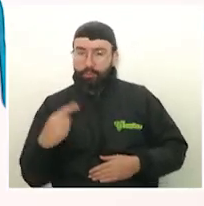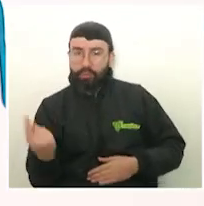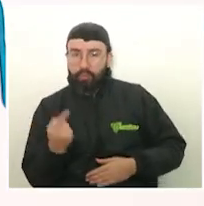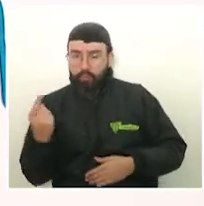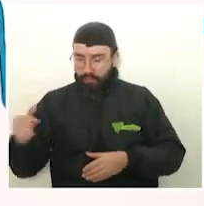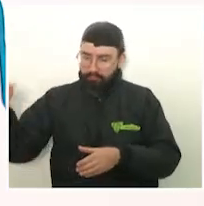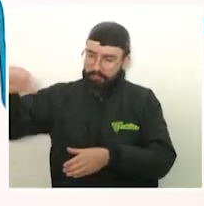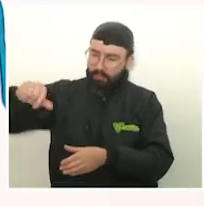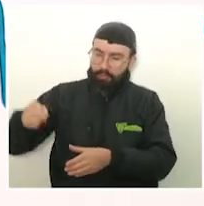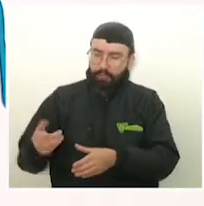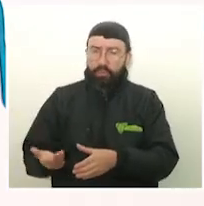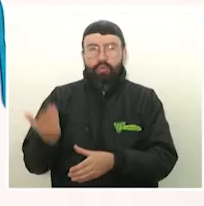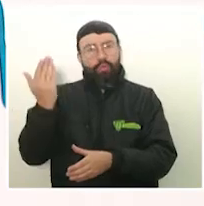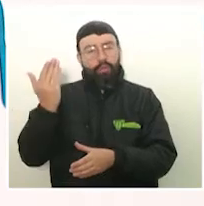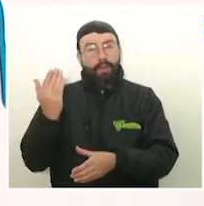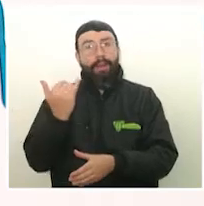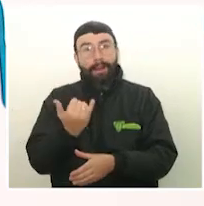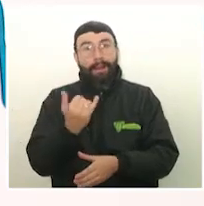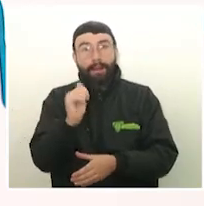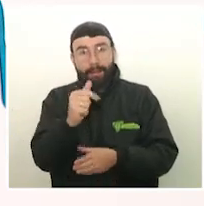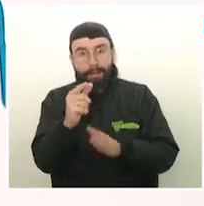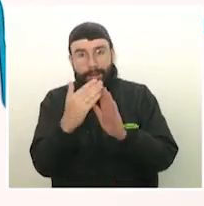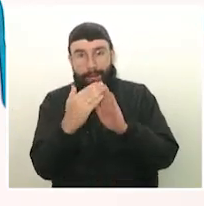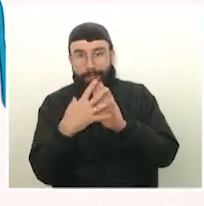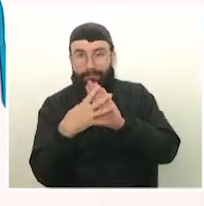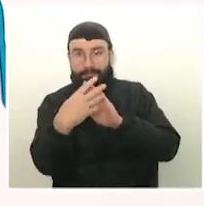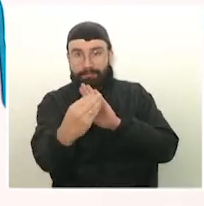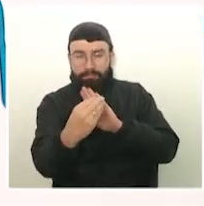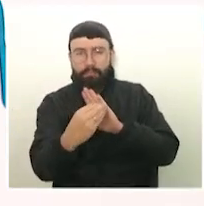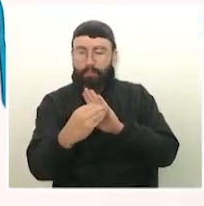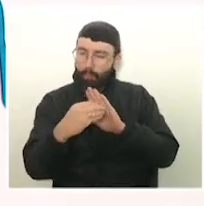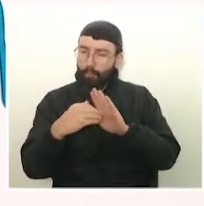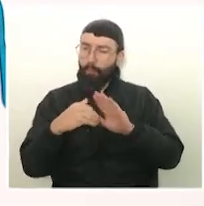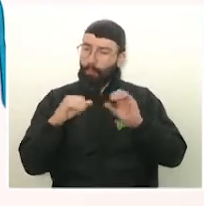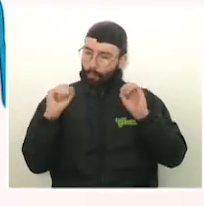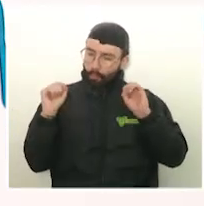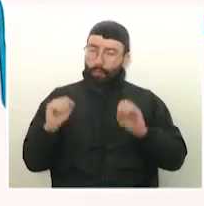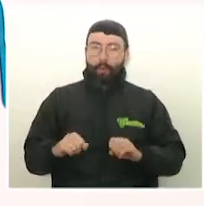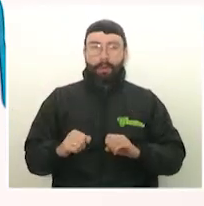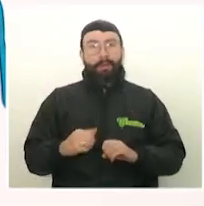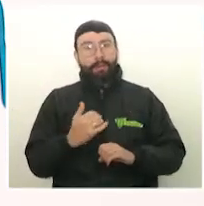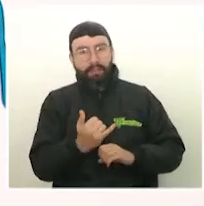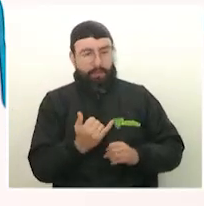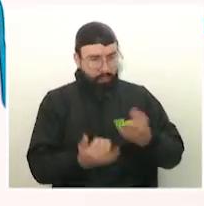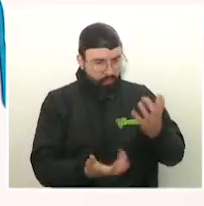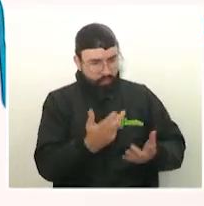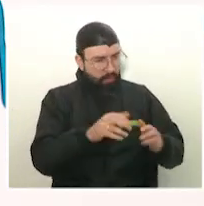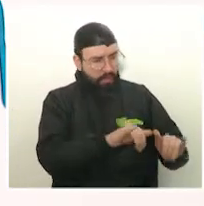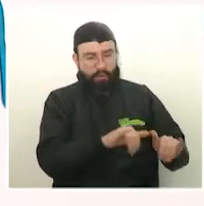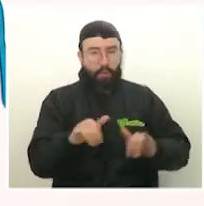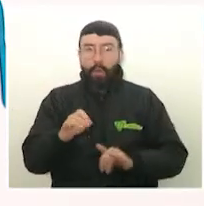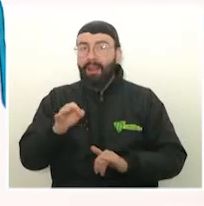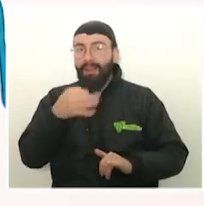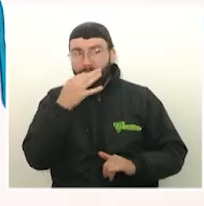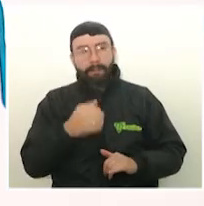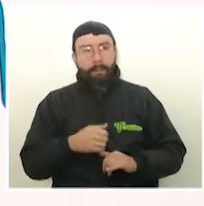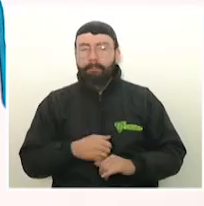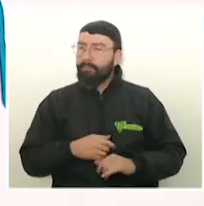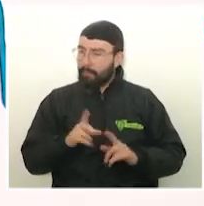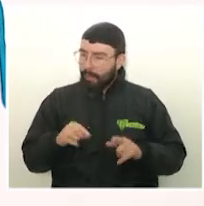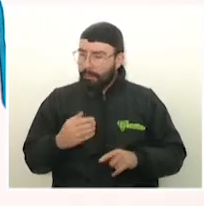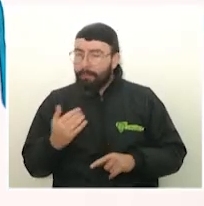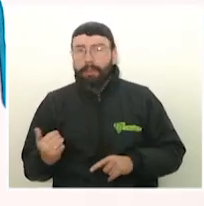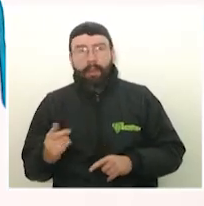Discovery Home and Health, para que ustedes los hagan en sus hogares y vean cómo podemos hacer de la cocina una farmacia, y además de esto